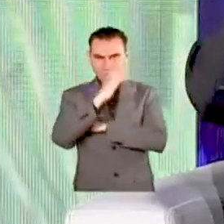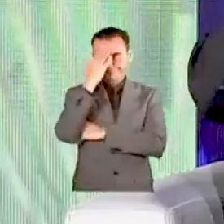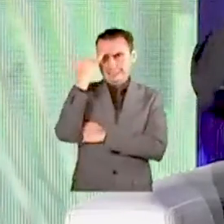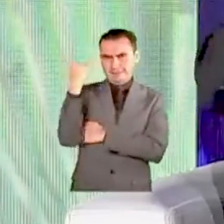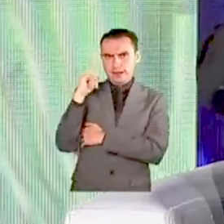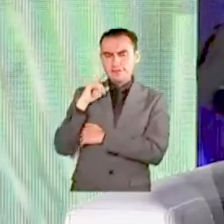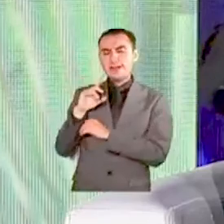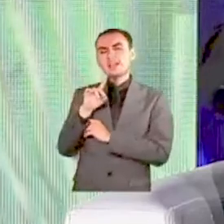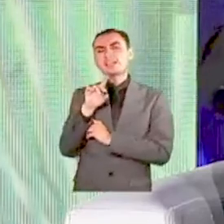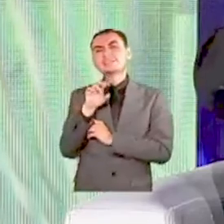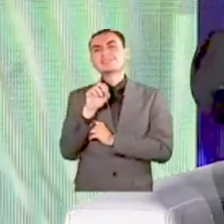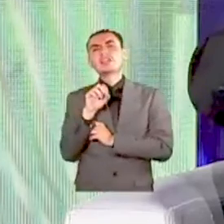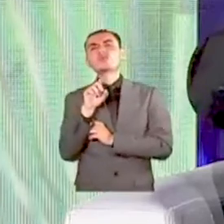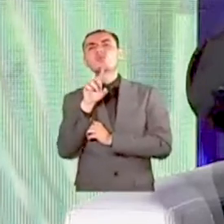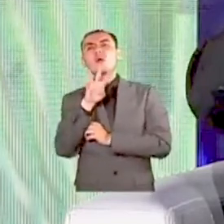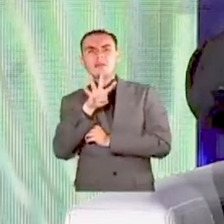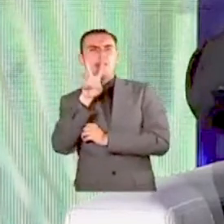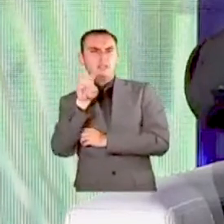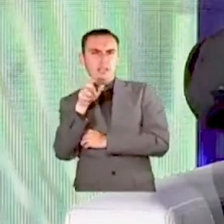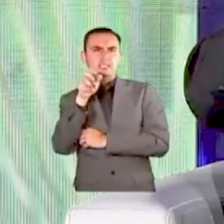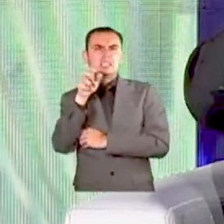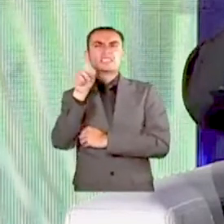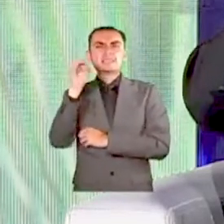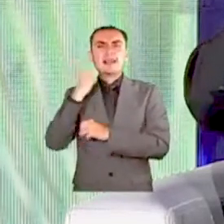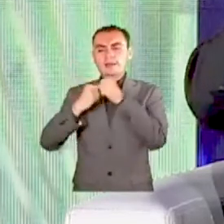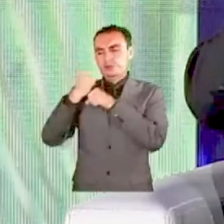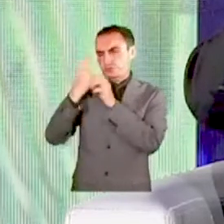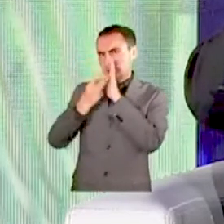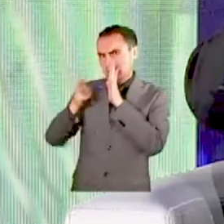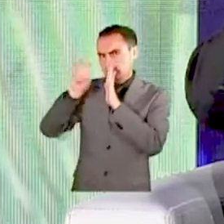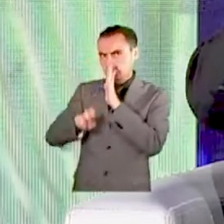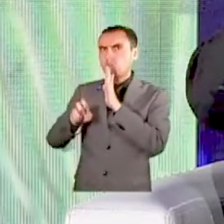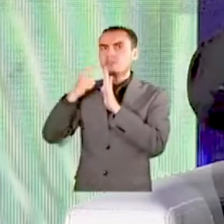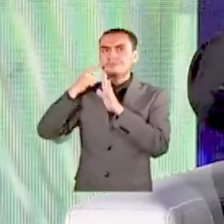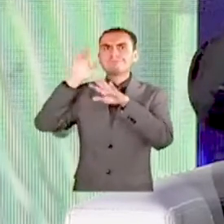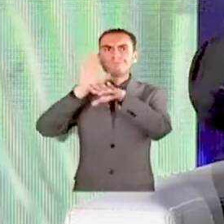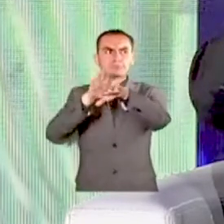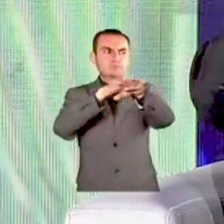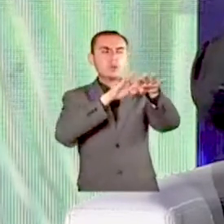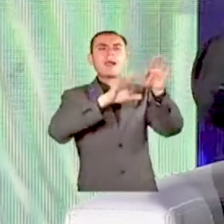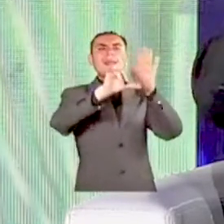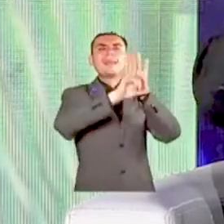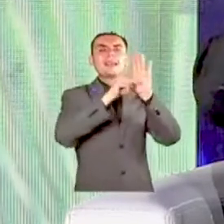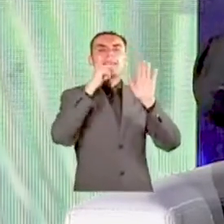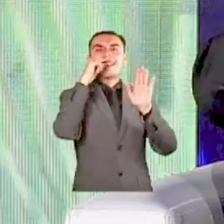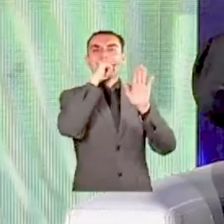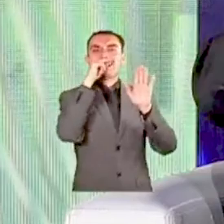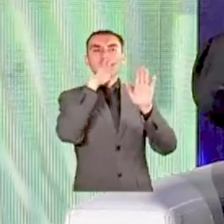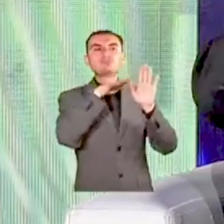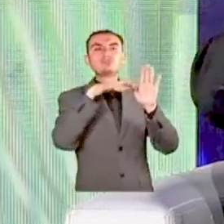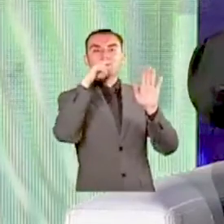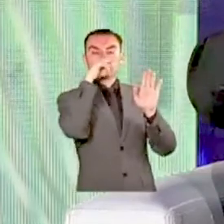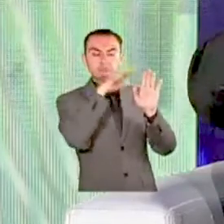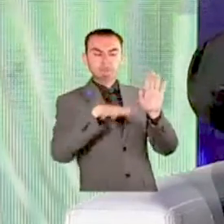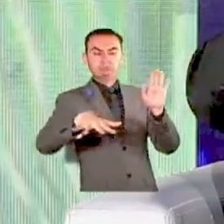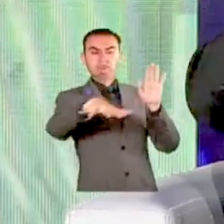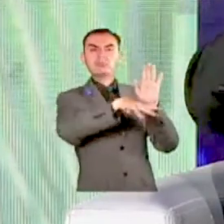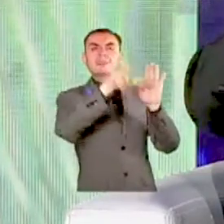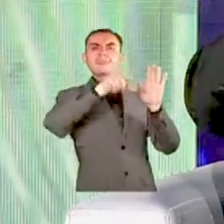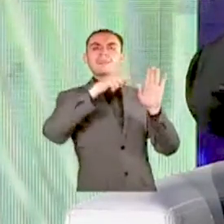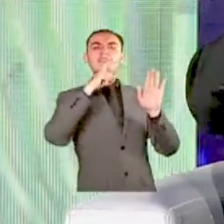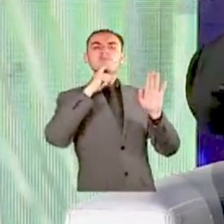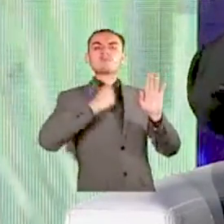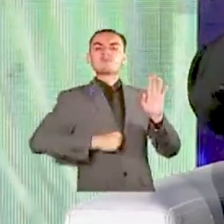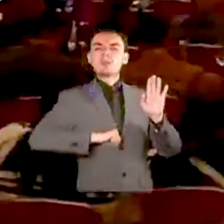Justicia 4360 del año 2018, que constituye un hito en tanto declara a la Amazonía como sujeto de derechos, pero